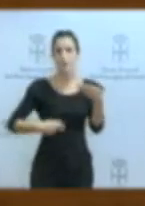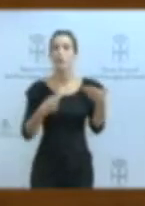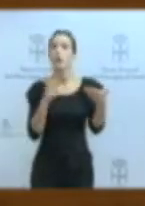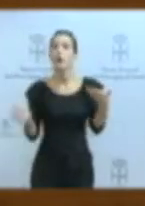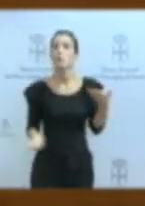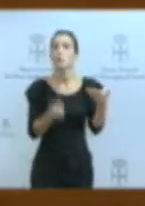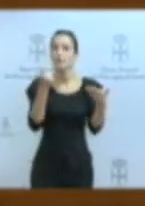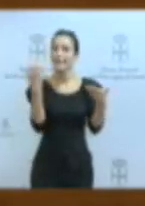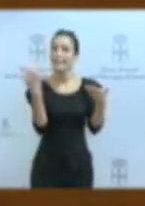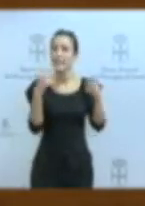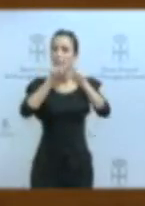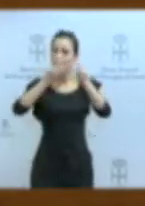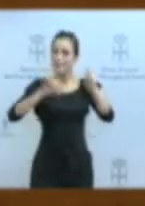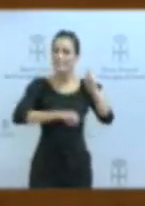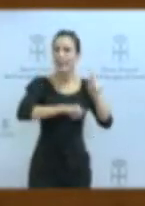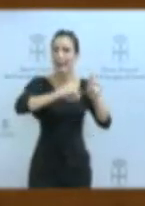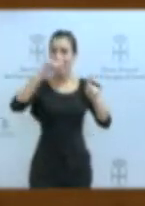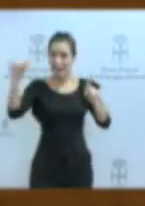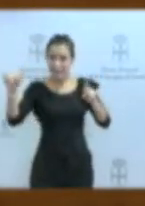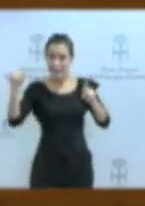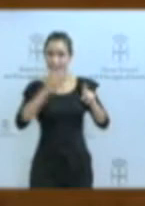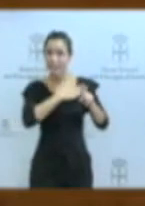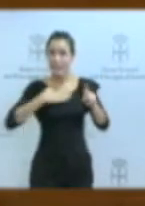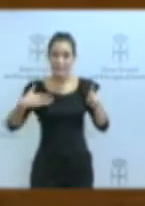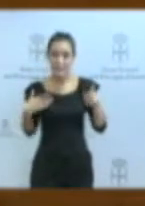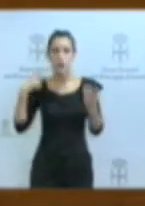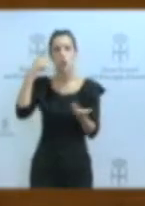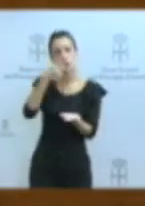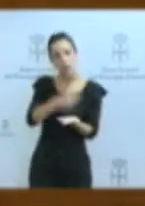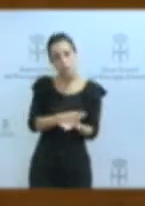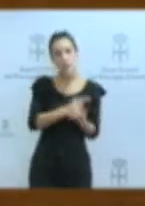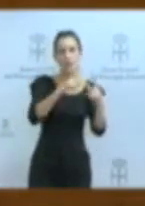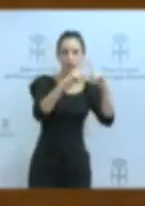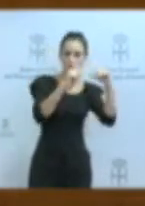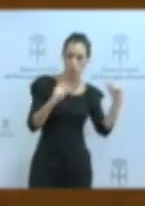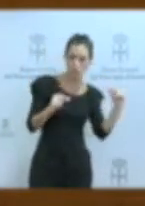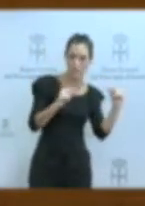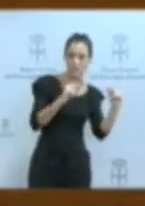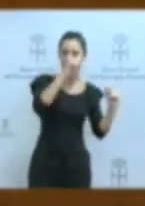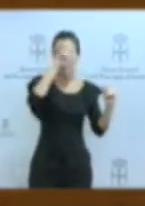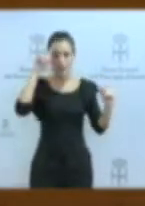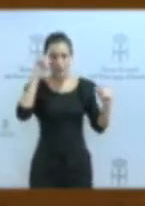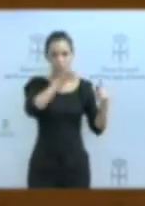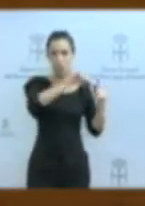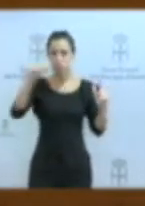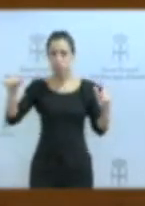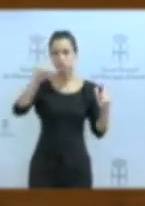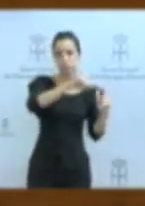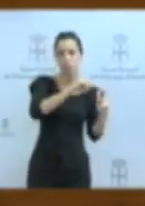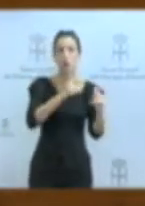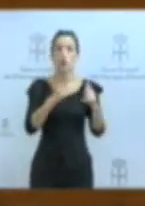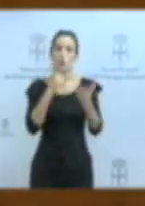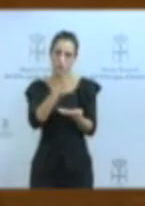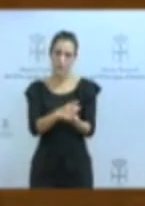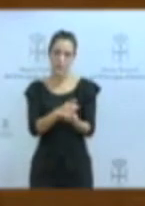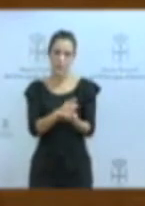retomar las conexiones entre Asturias y Madrid, que no tenía ayudas, que no estaba prestando ese